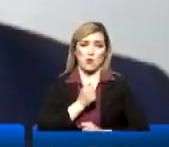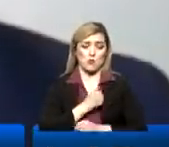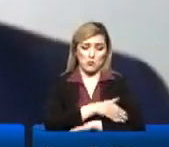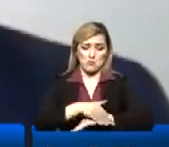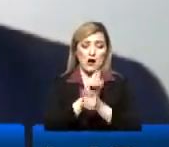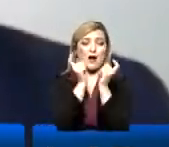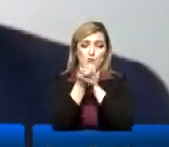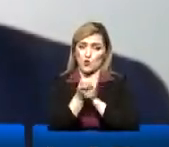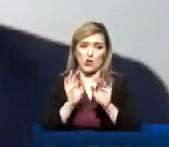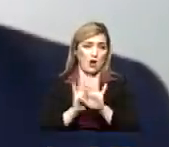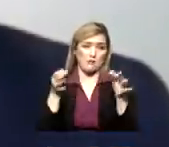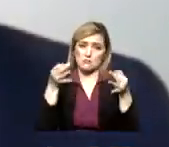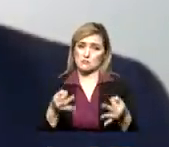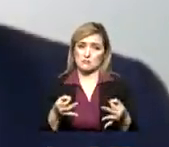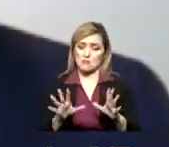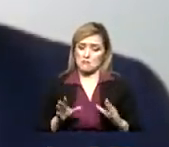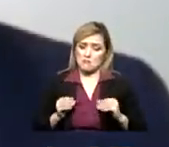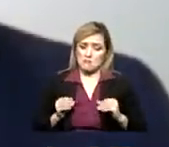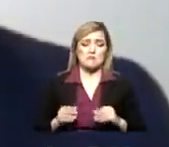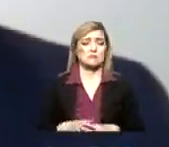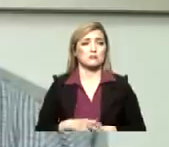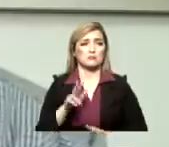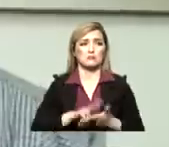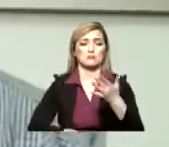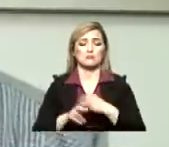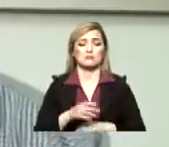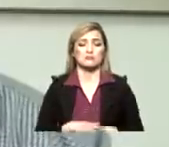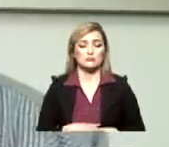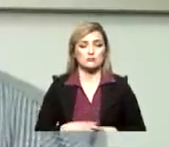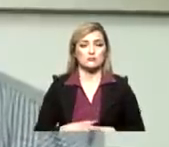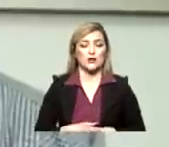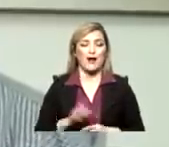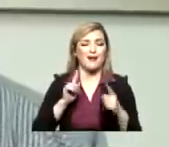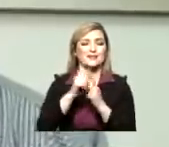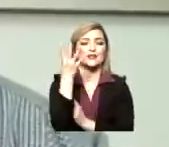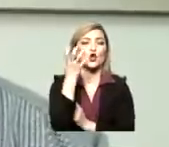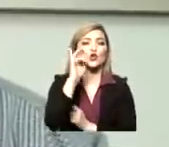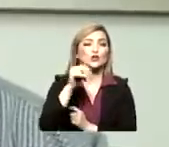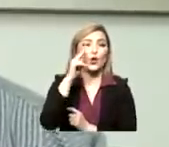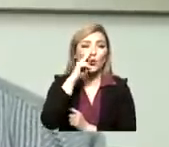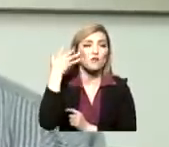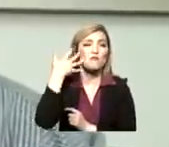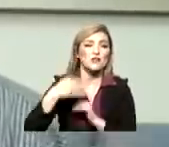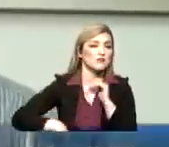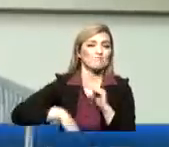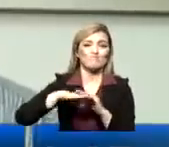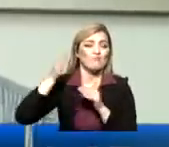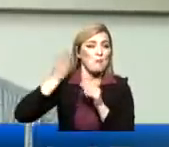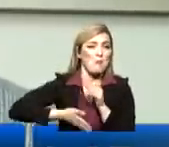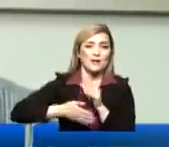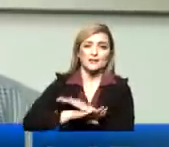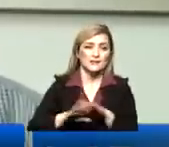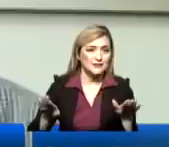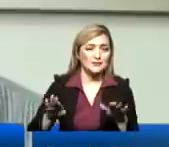efectivo su cambio de domicilio, han sido aceptados y están validados. Considerando que hasta el 14 de junio es la fecha tope para hacer esta